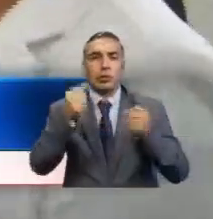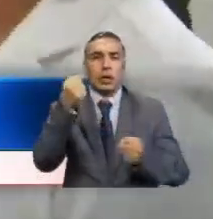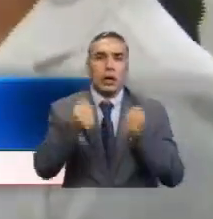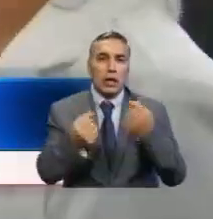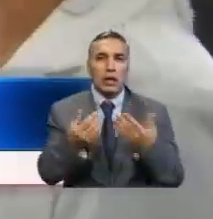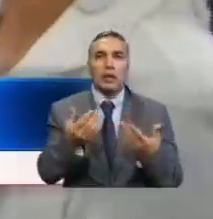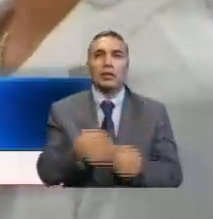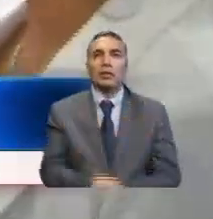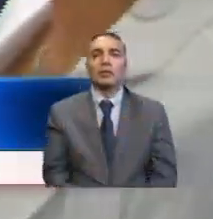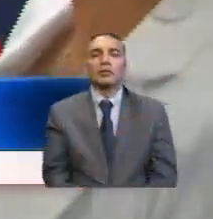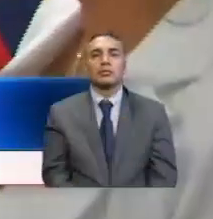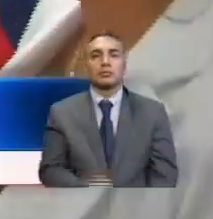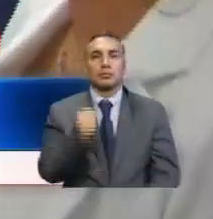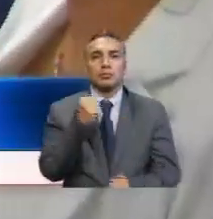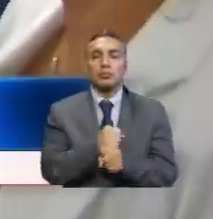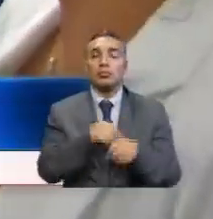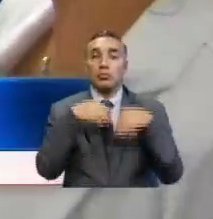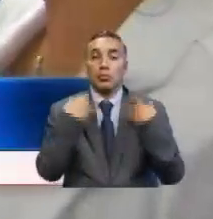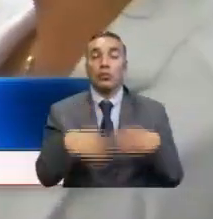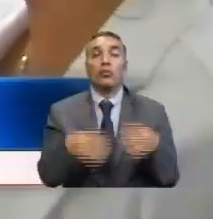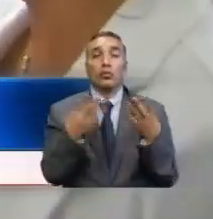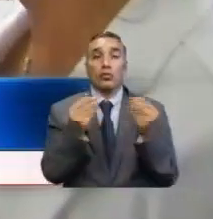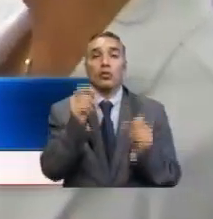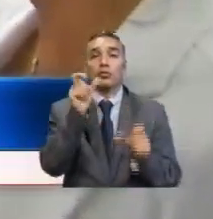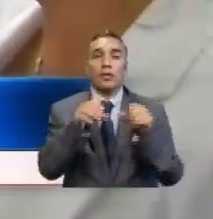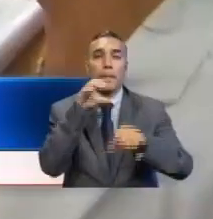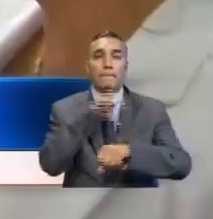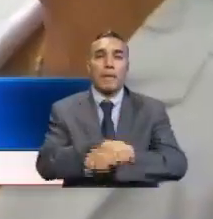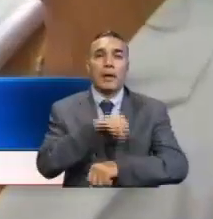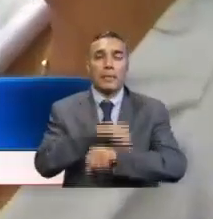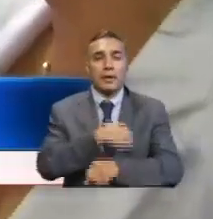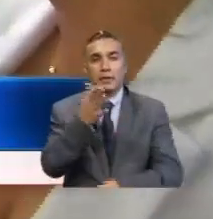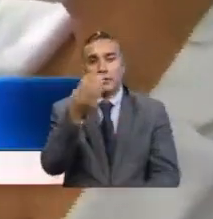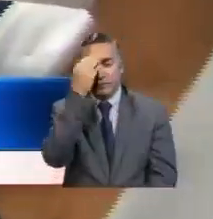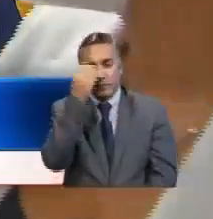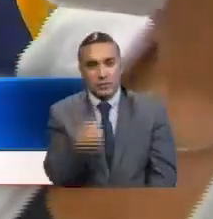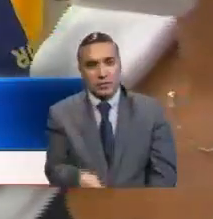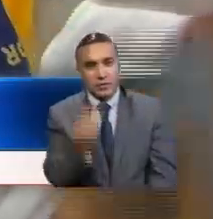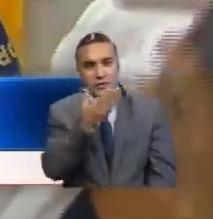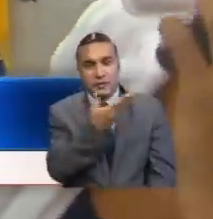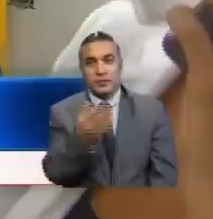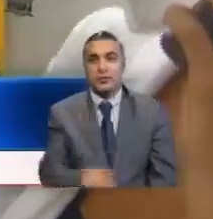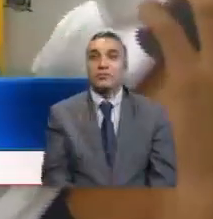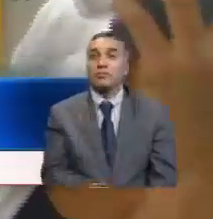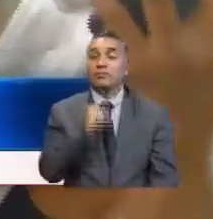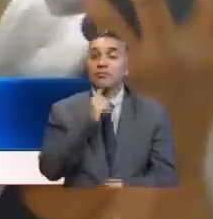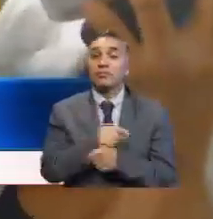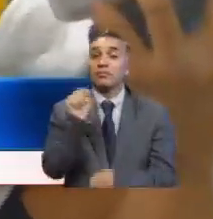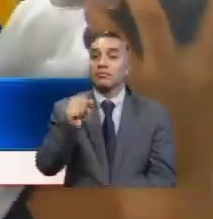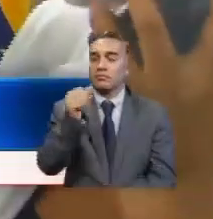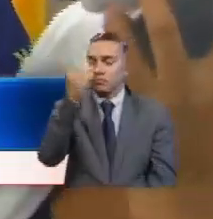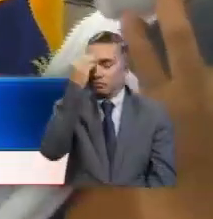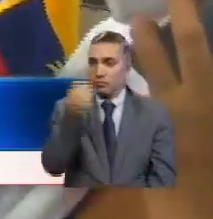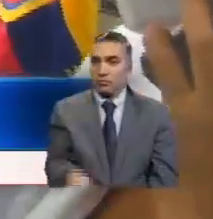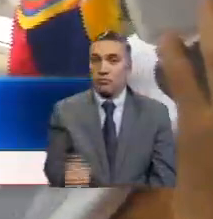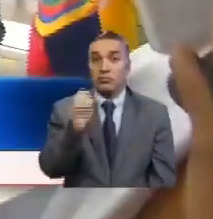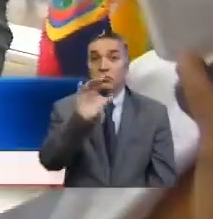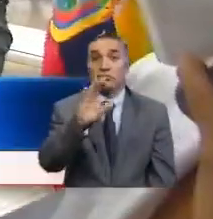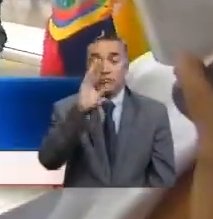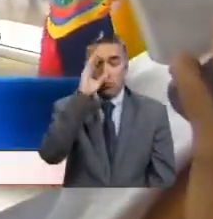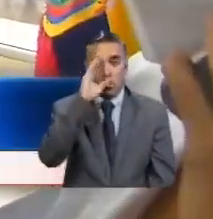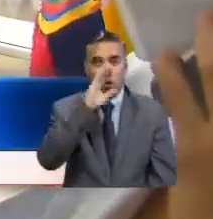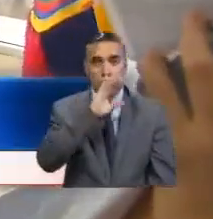vehículos, un operativo que deja un gran saldo de personas aprehendidas. General, buen día. Efectivamente, buenos días. La Policía